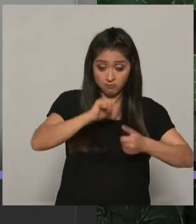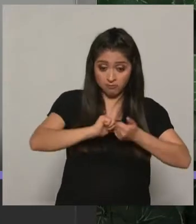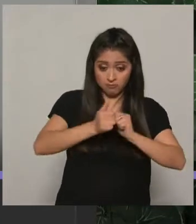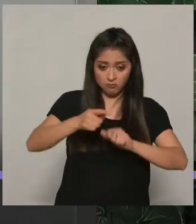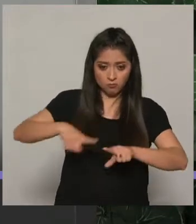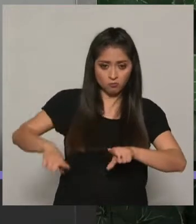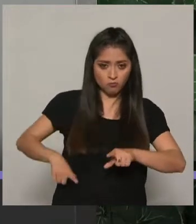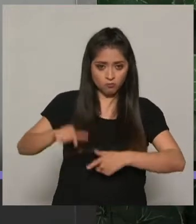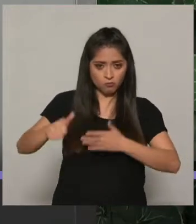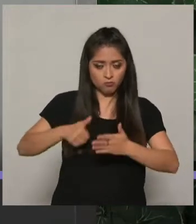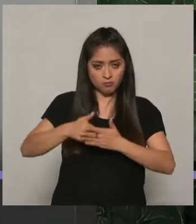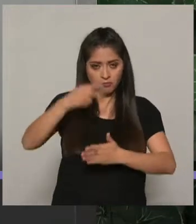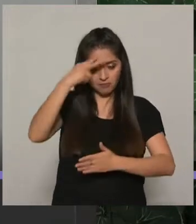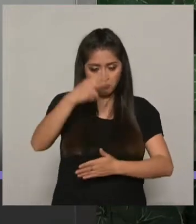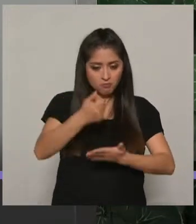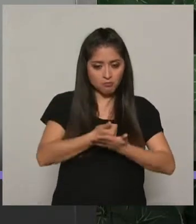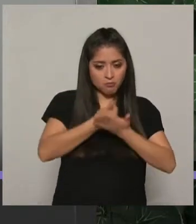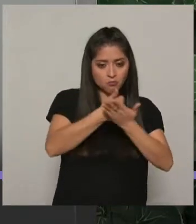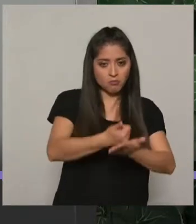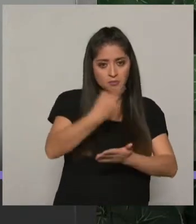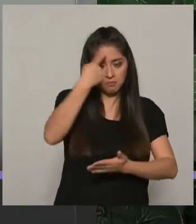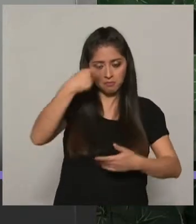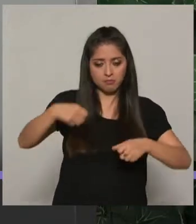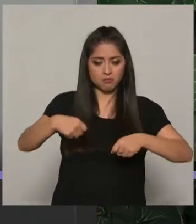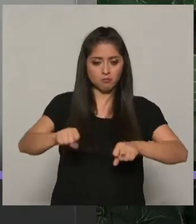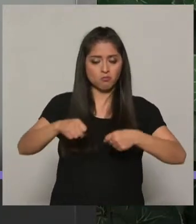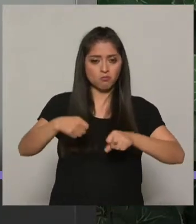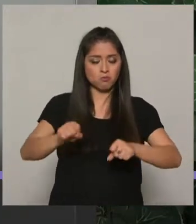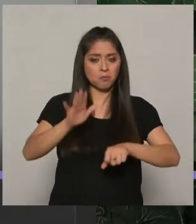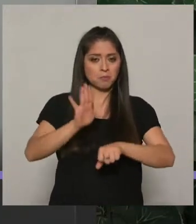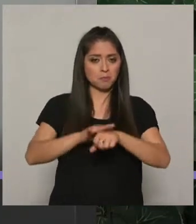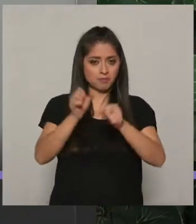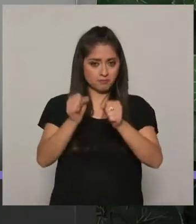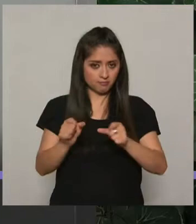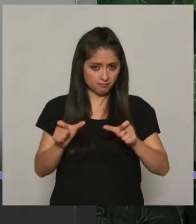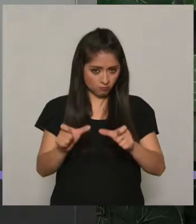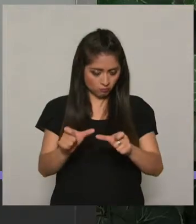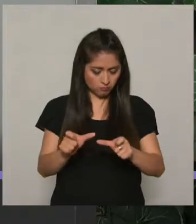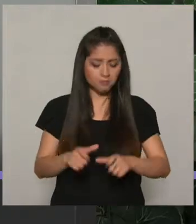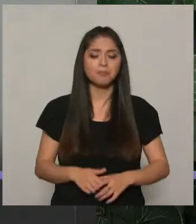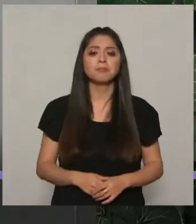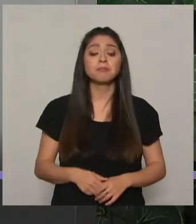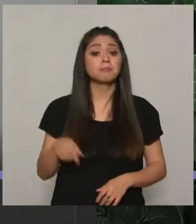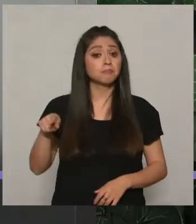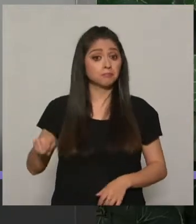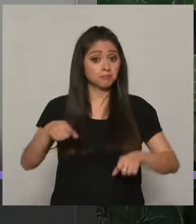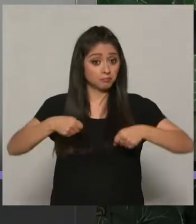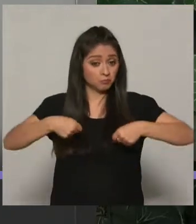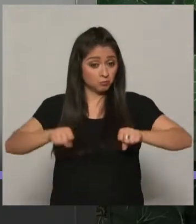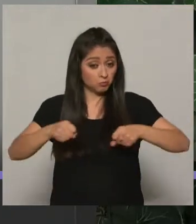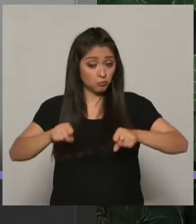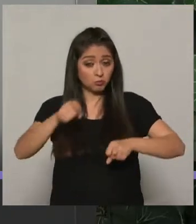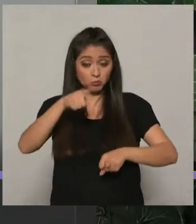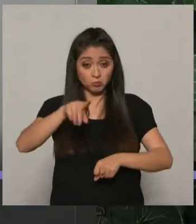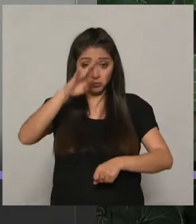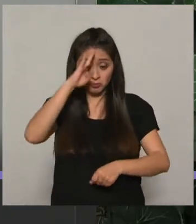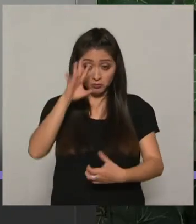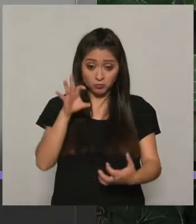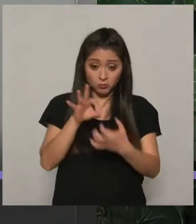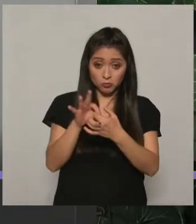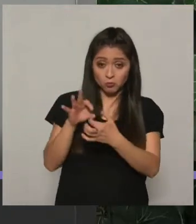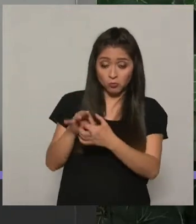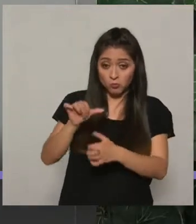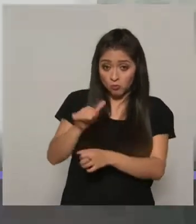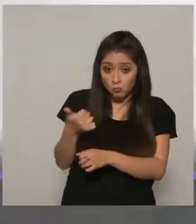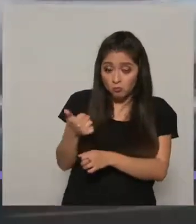herramientas para poder tener una conducción mucho más seguras. Que hemos detectado que en el caso de los motociclistas no necesariamente es una colisión con otro vehículo,